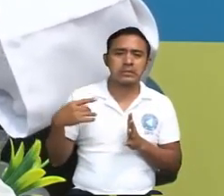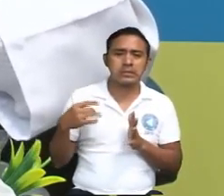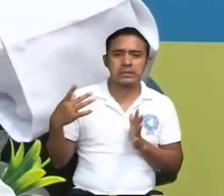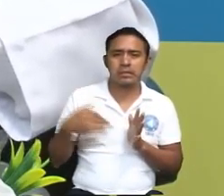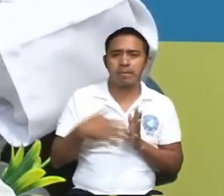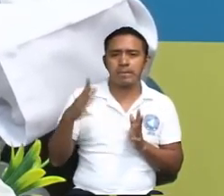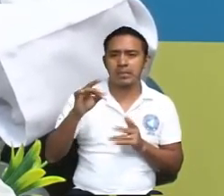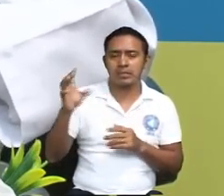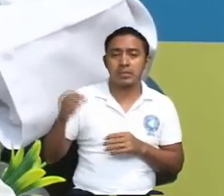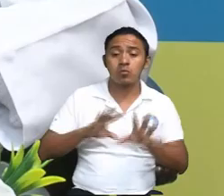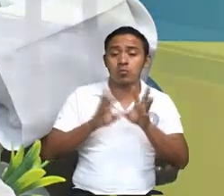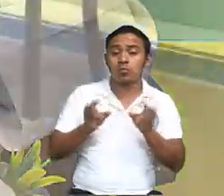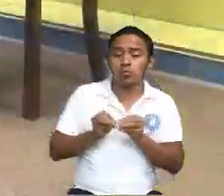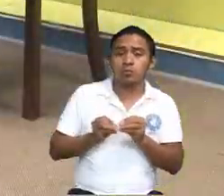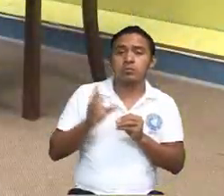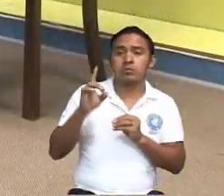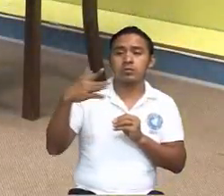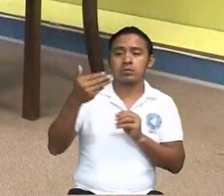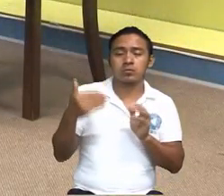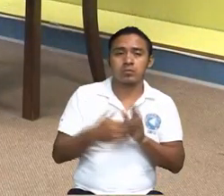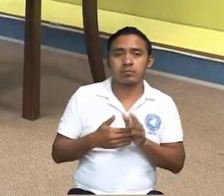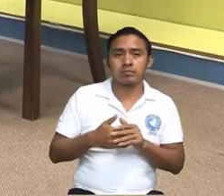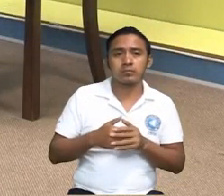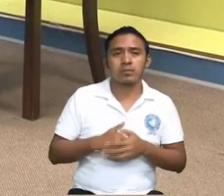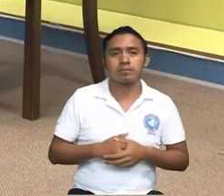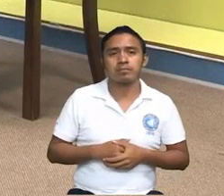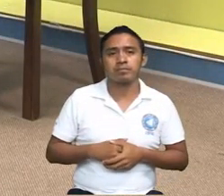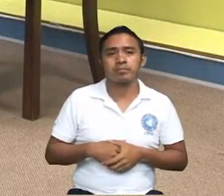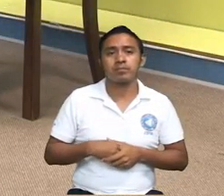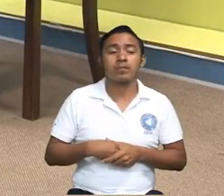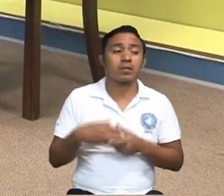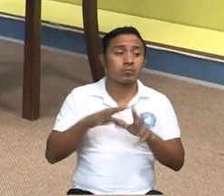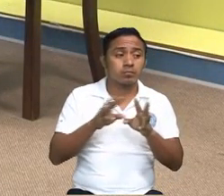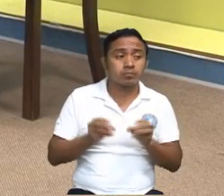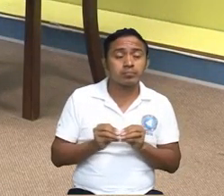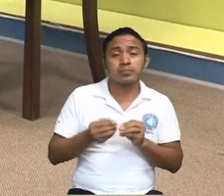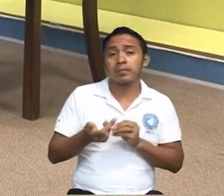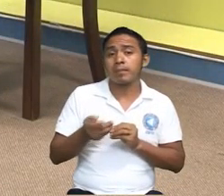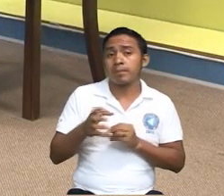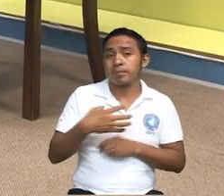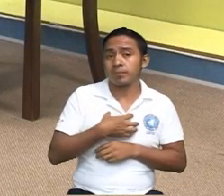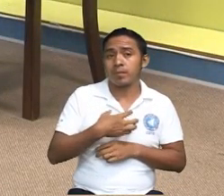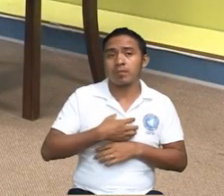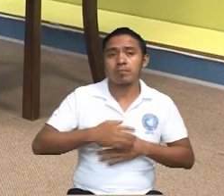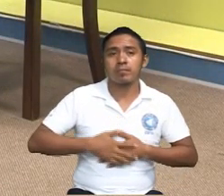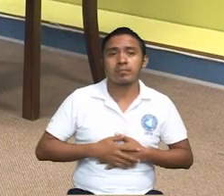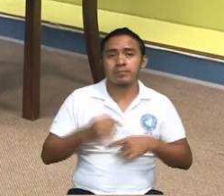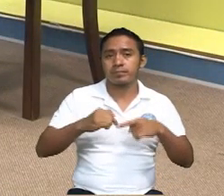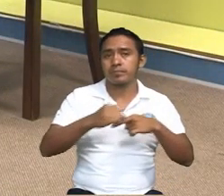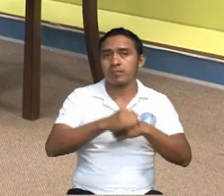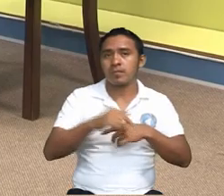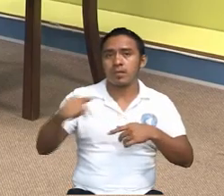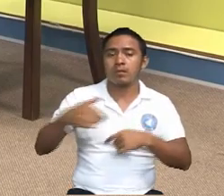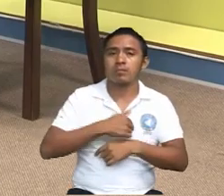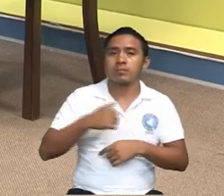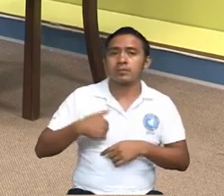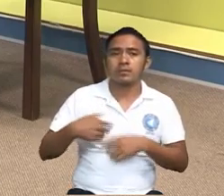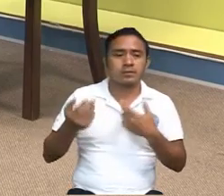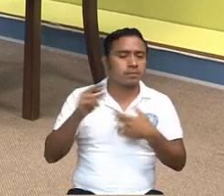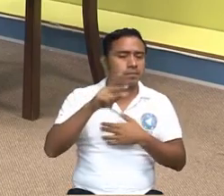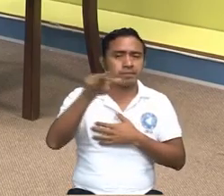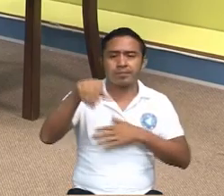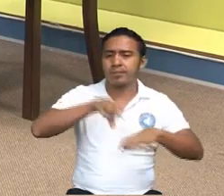como 19.000. Sí, entonces esa es la población total a nivel del distrito. Y ellos andan haciendo las mismas